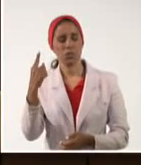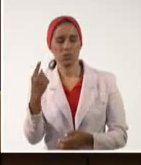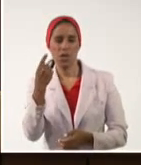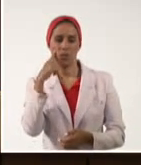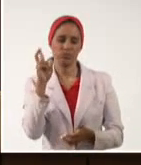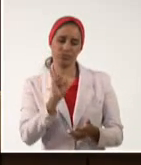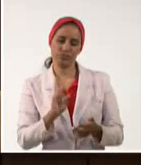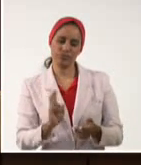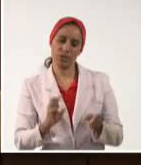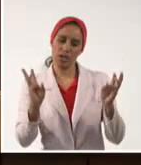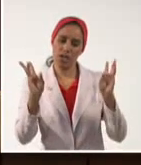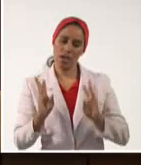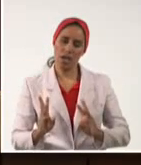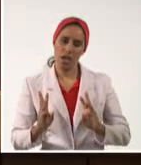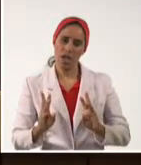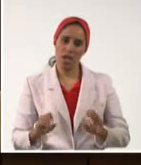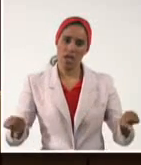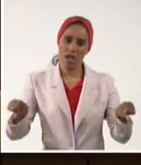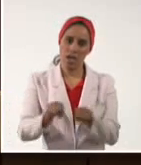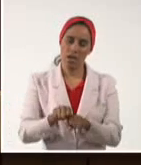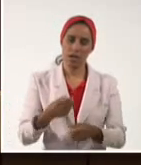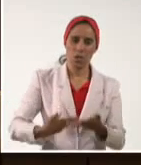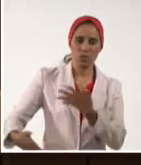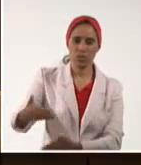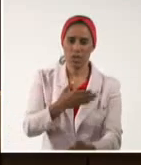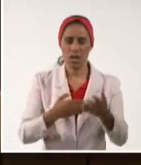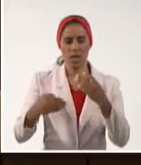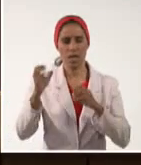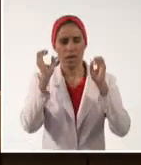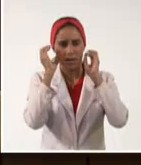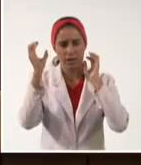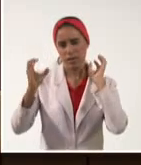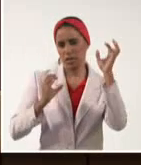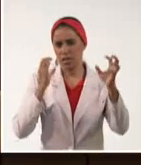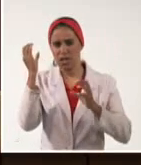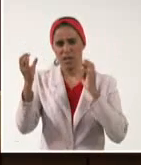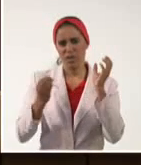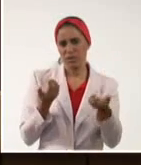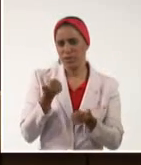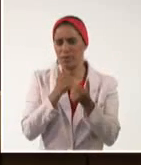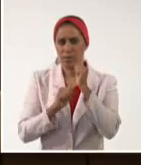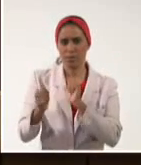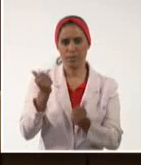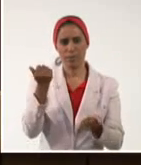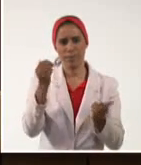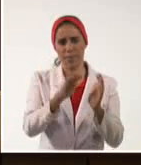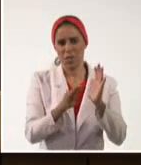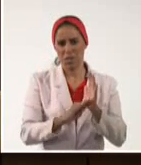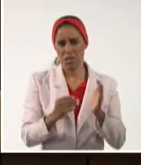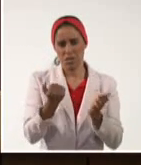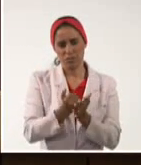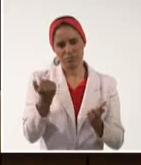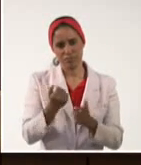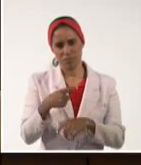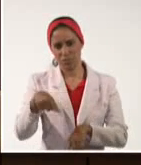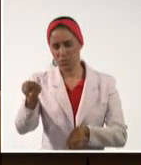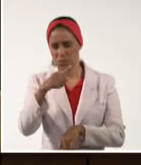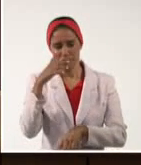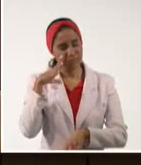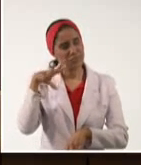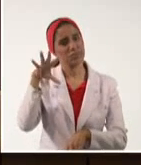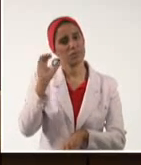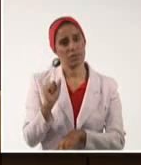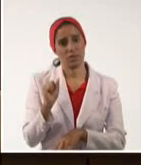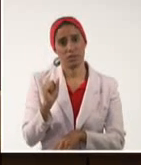sociales opiniones de todo tipo acerca de medidas que apenas se han esbozado. Es comprensible. Se trata